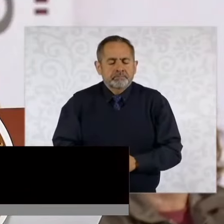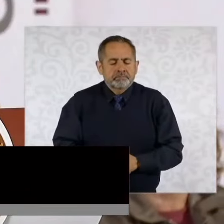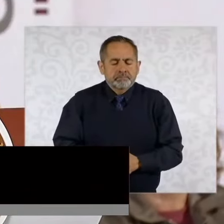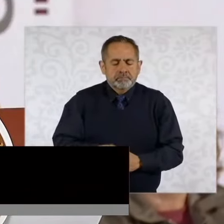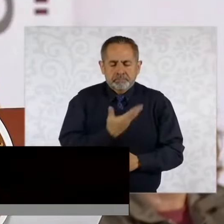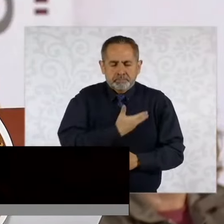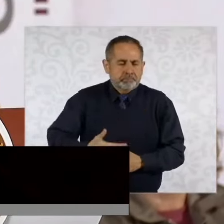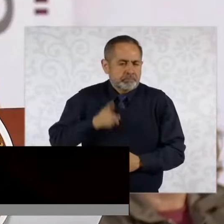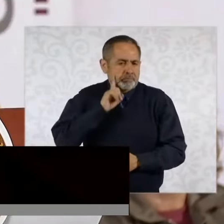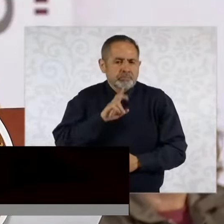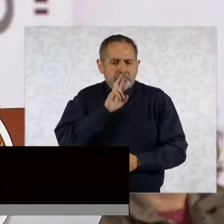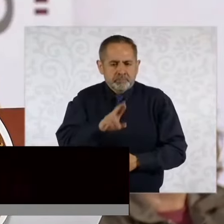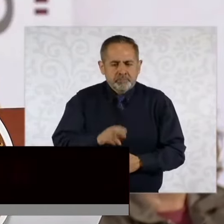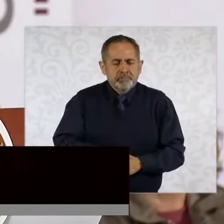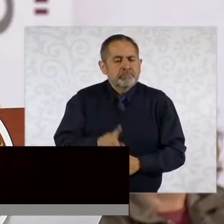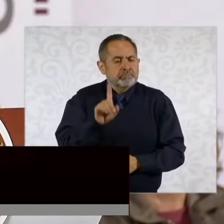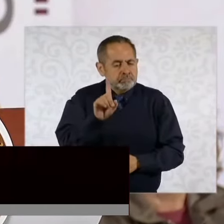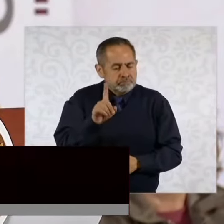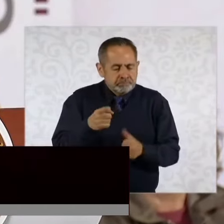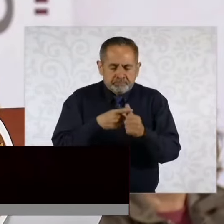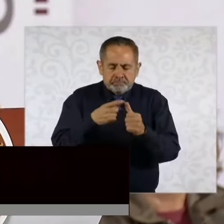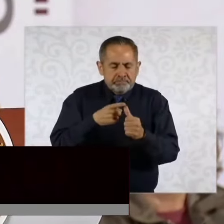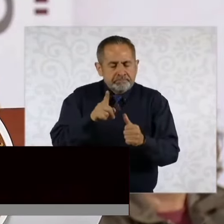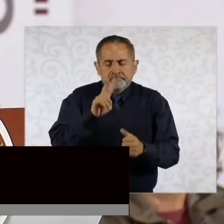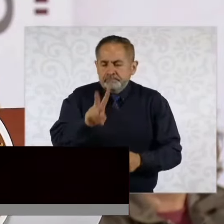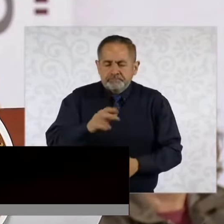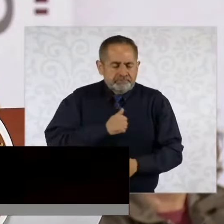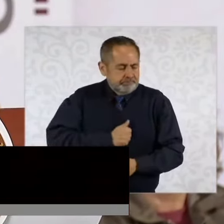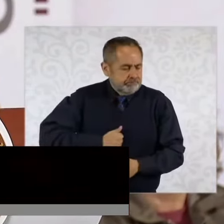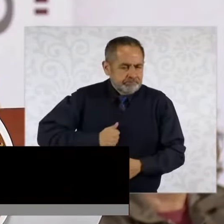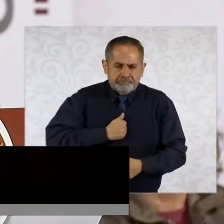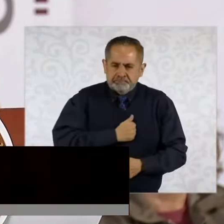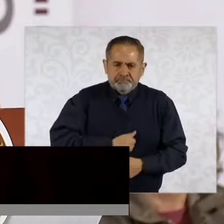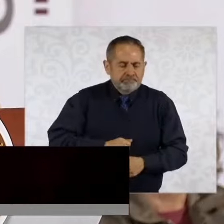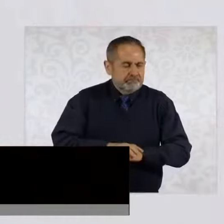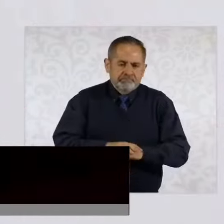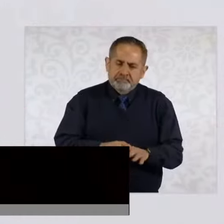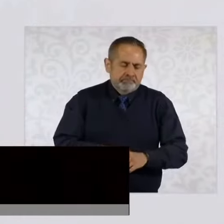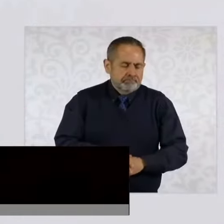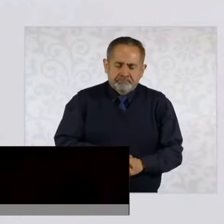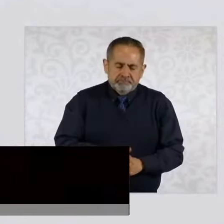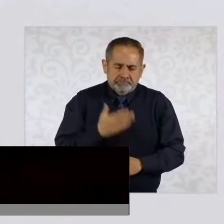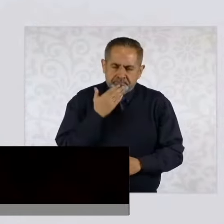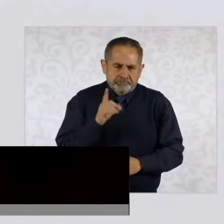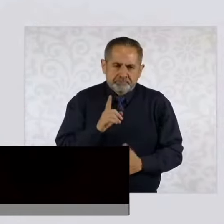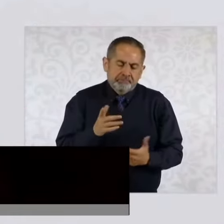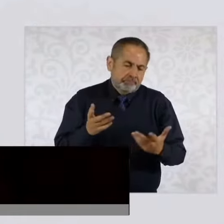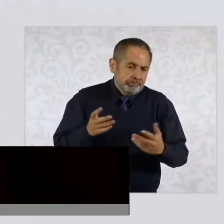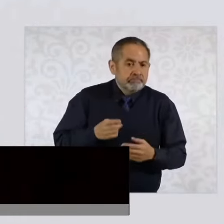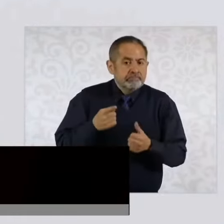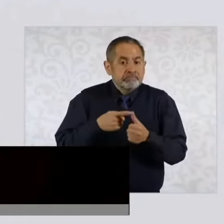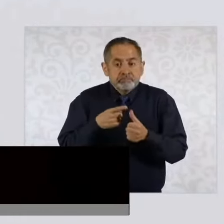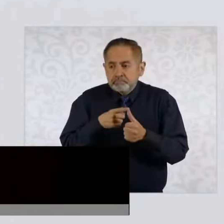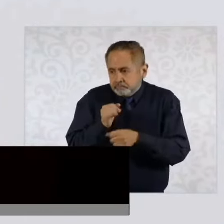Creo que hay una gran certeza en el camino que ha trazado Claudia Sheinbaum.